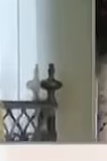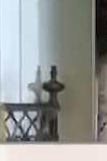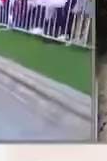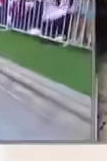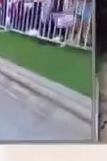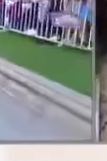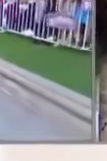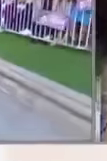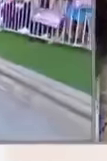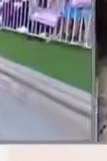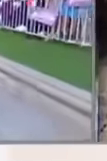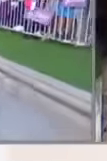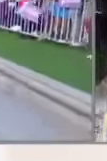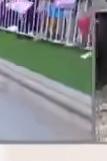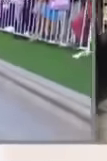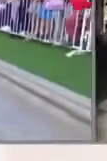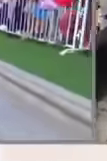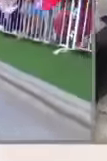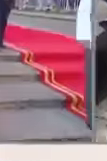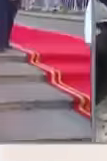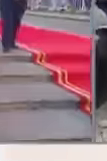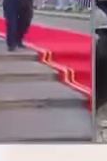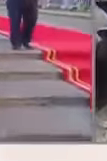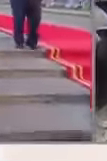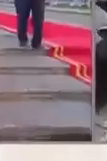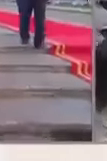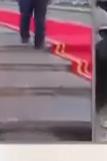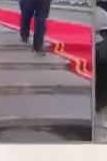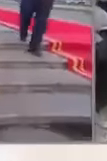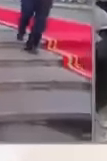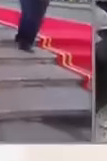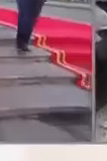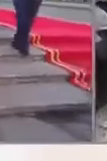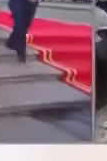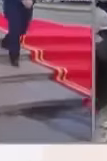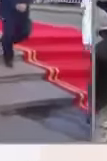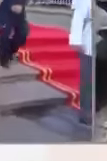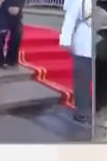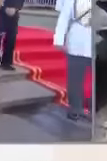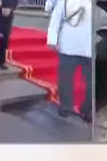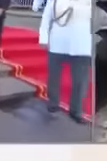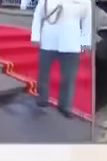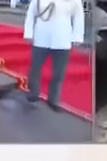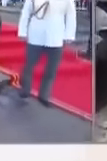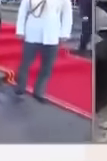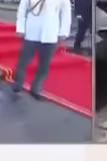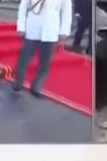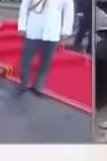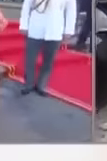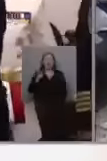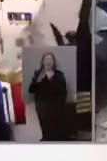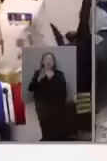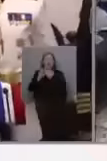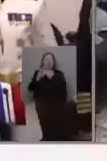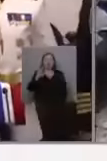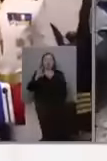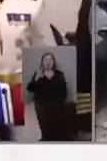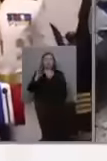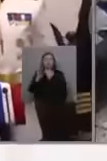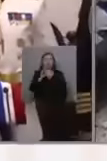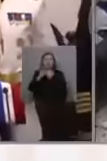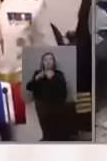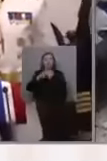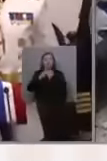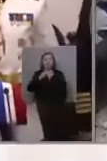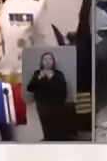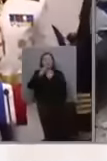ver con eso, probablemente porque cuando le preguntan en qué minuto usted llora, presidente, sí, yo también lloro. Y él decía que cuando